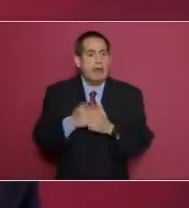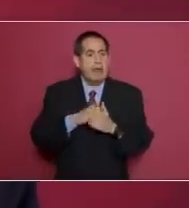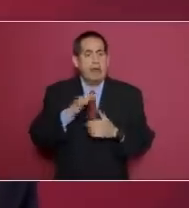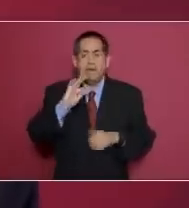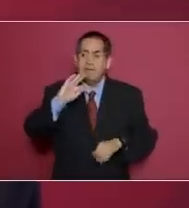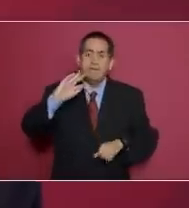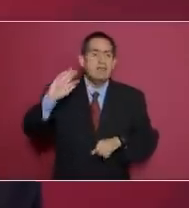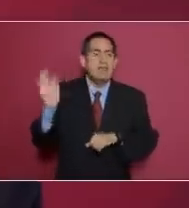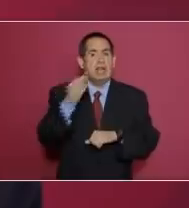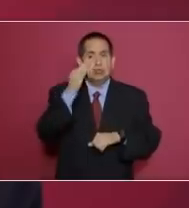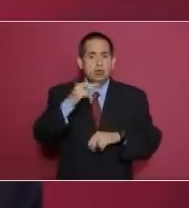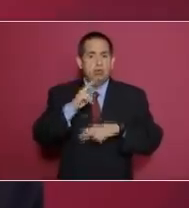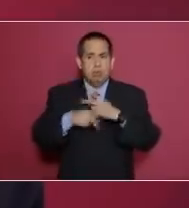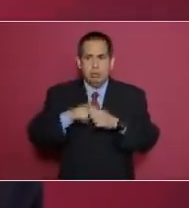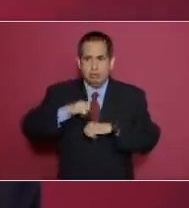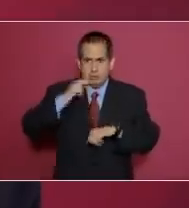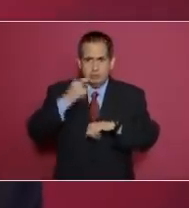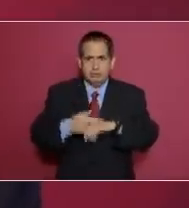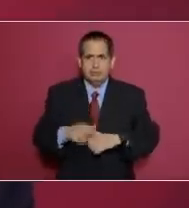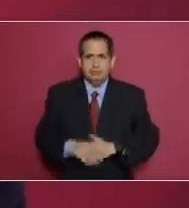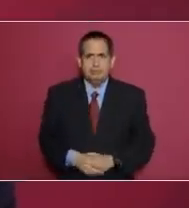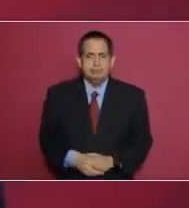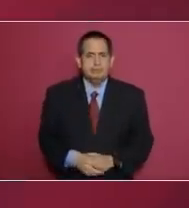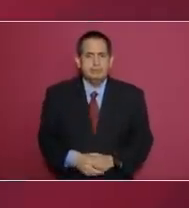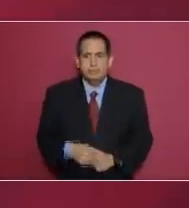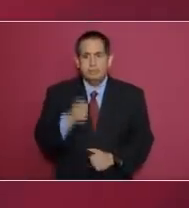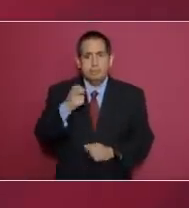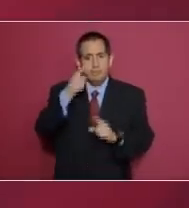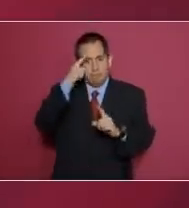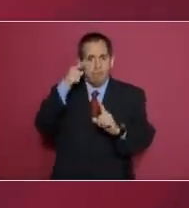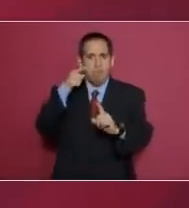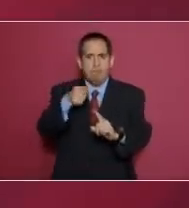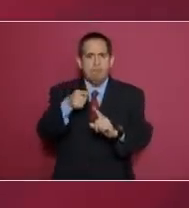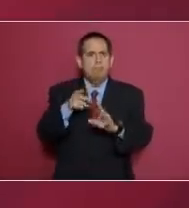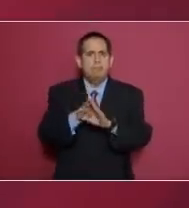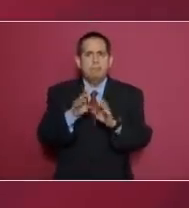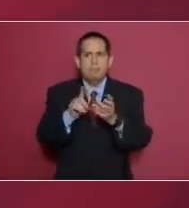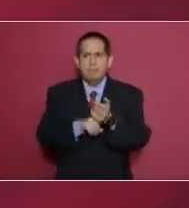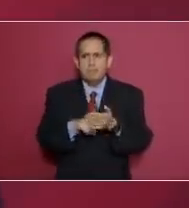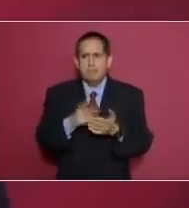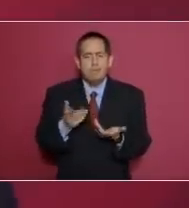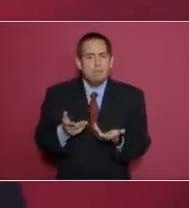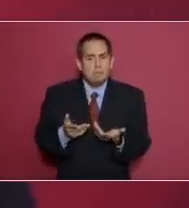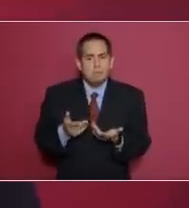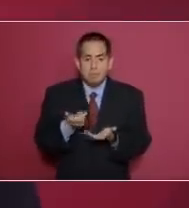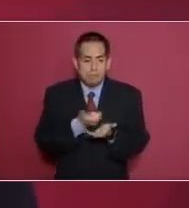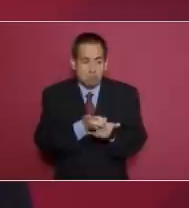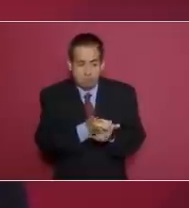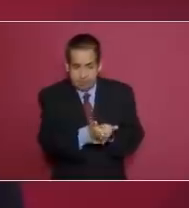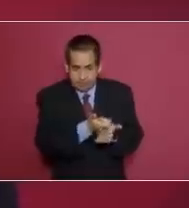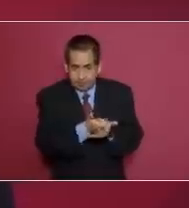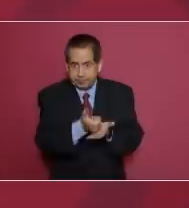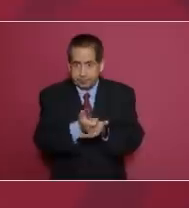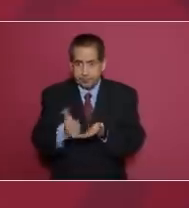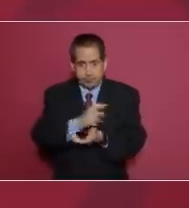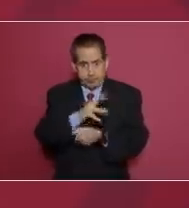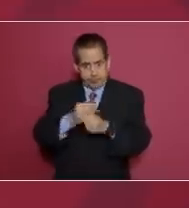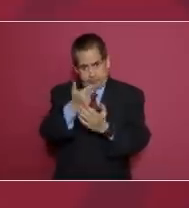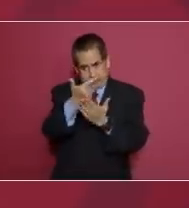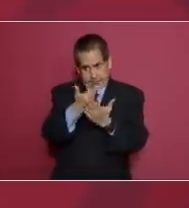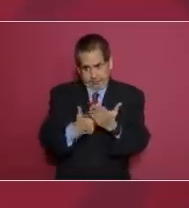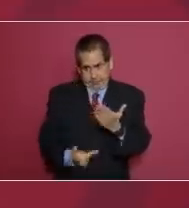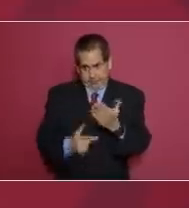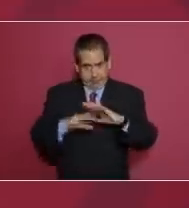federación la que se encargue. Esto va a significar que el manejo de nómina y el manejo de todos